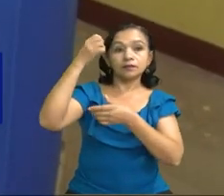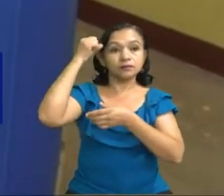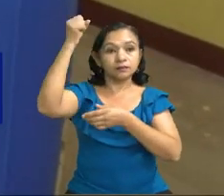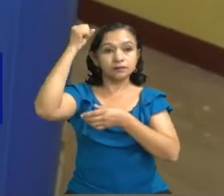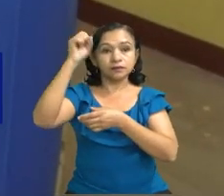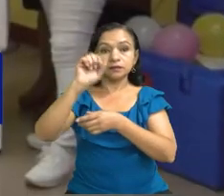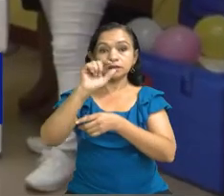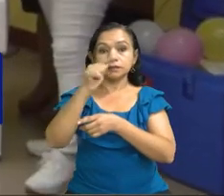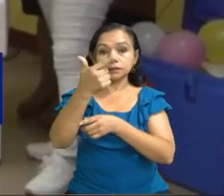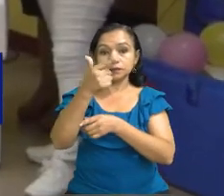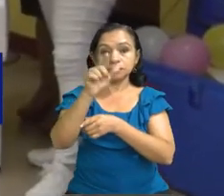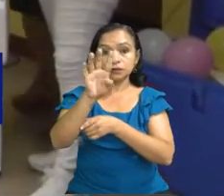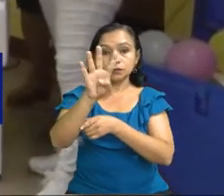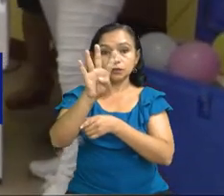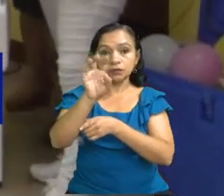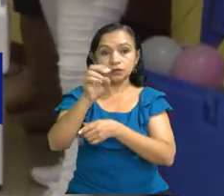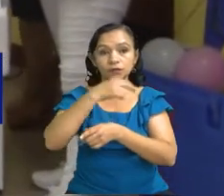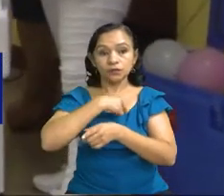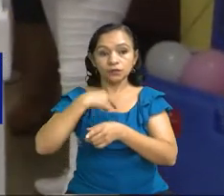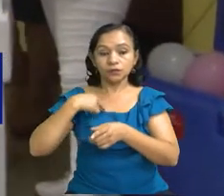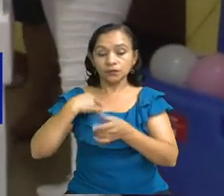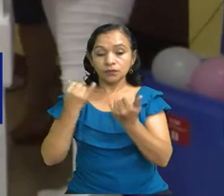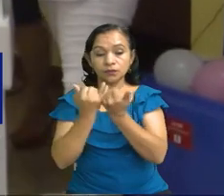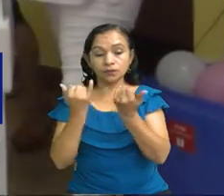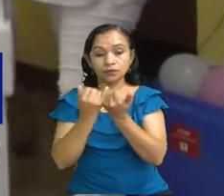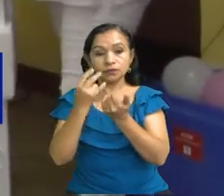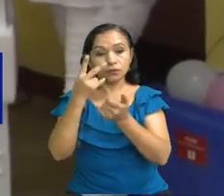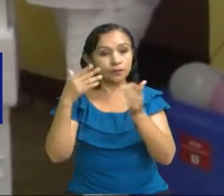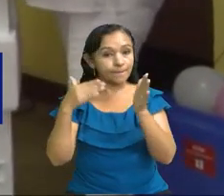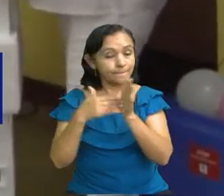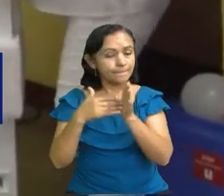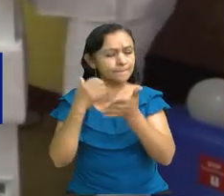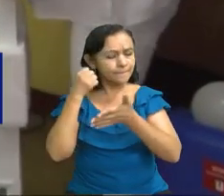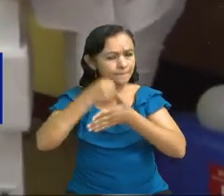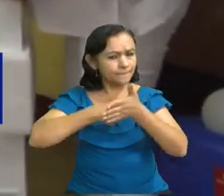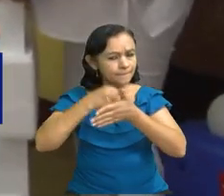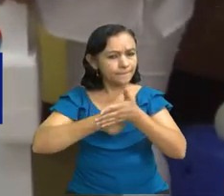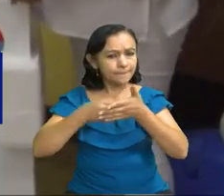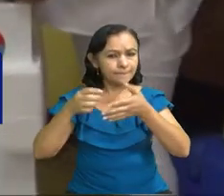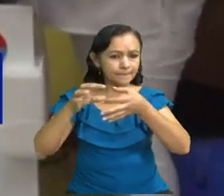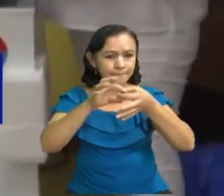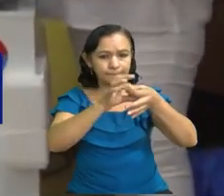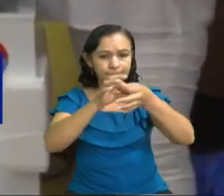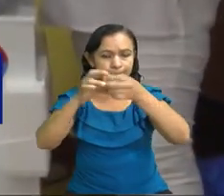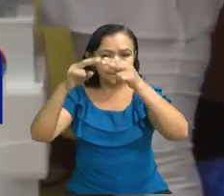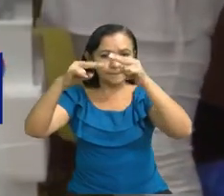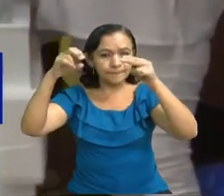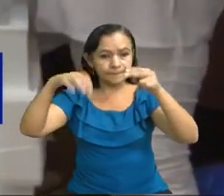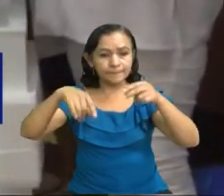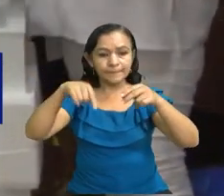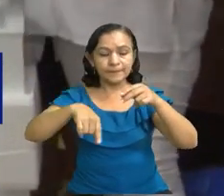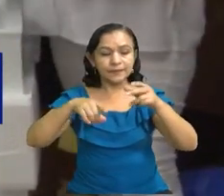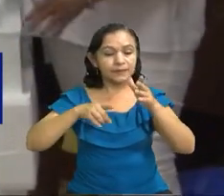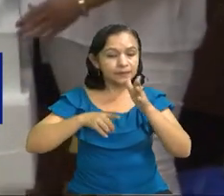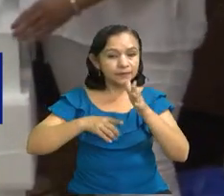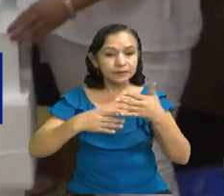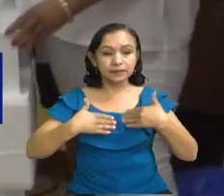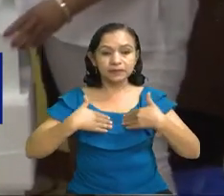los 748 millones de córdobas para fortalecer la cadena de frío en las unidades de salud.